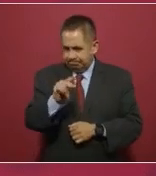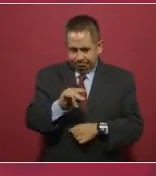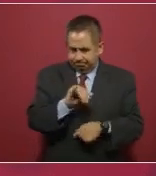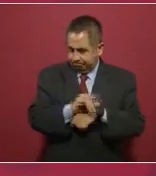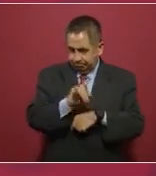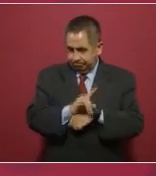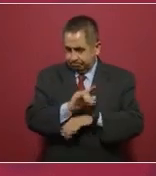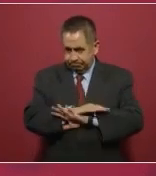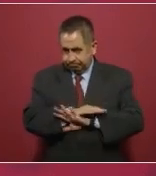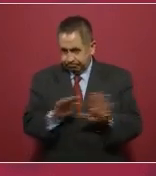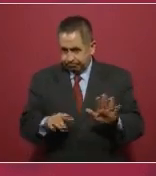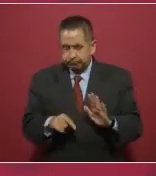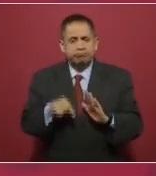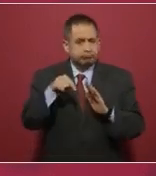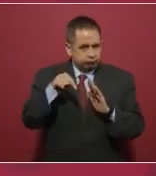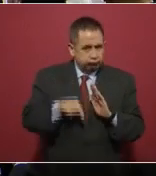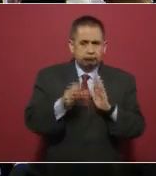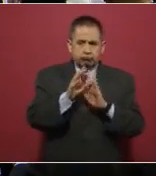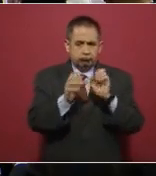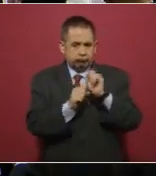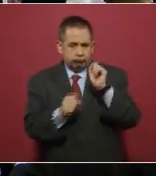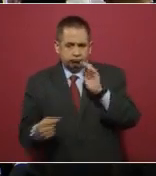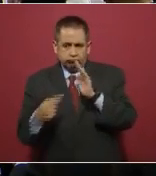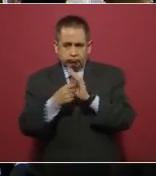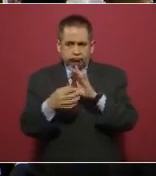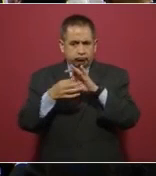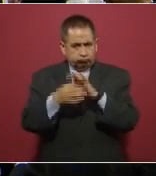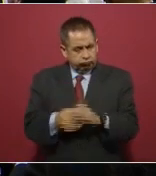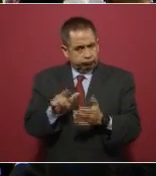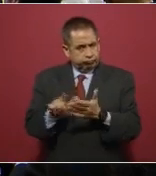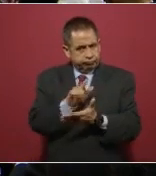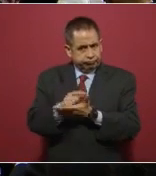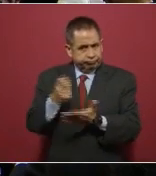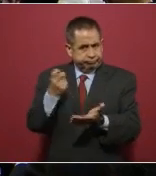conformidad con la Constitución y las leyes,